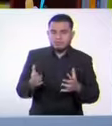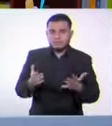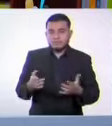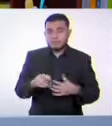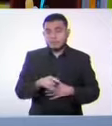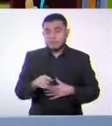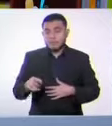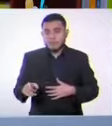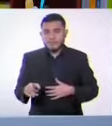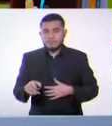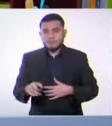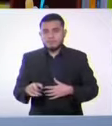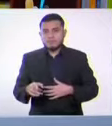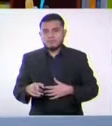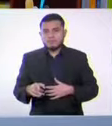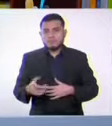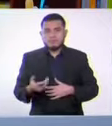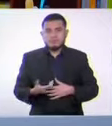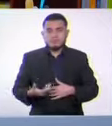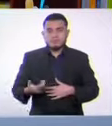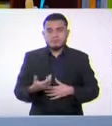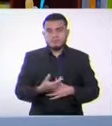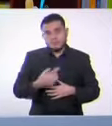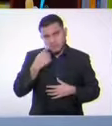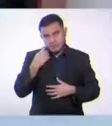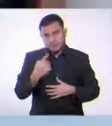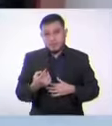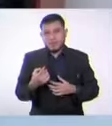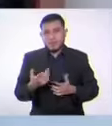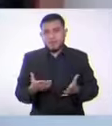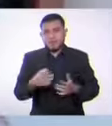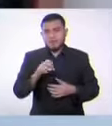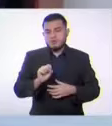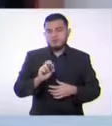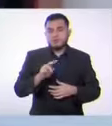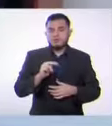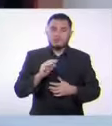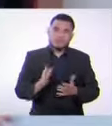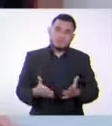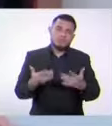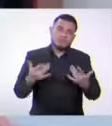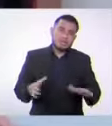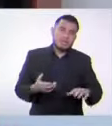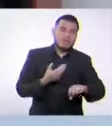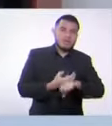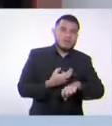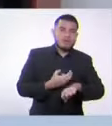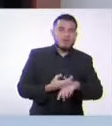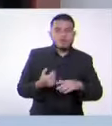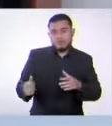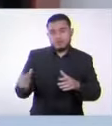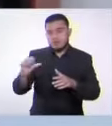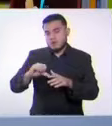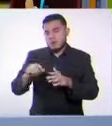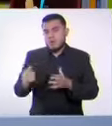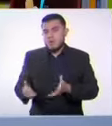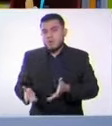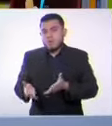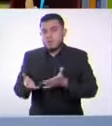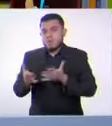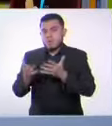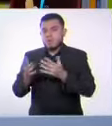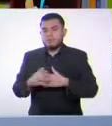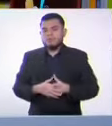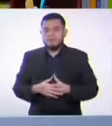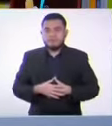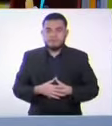sustancias solo se encuentra en uno de estos estados, ya sea sólido, líquido o gas.